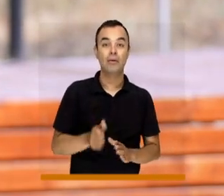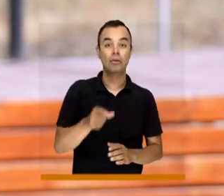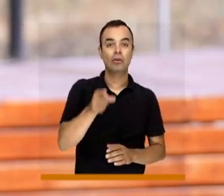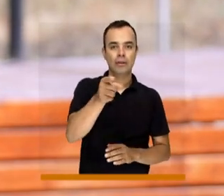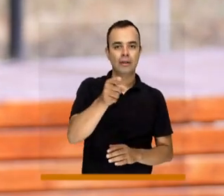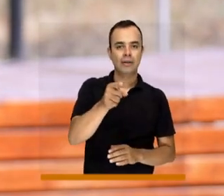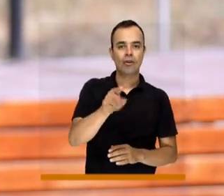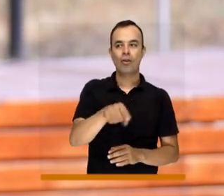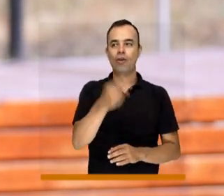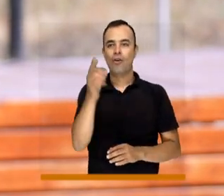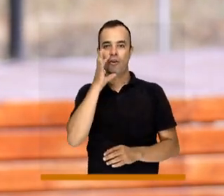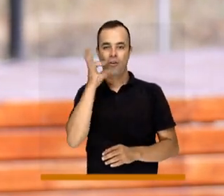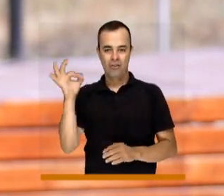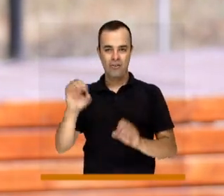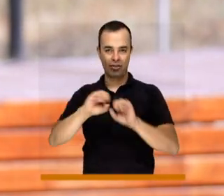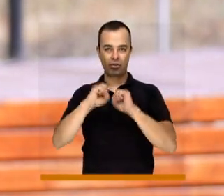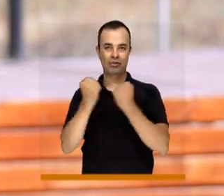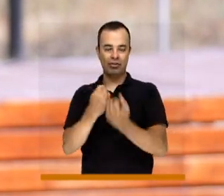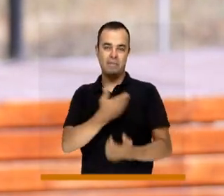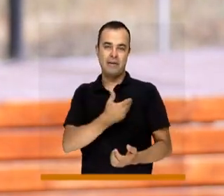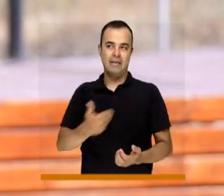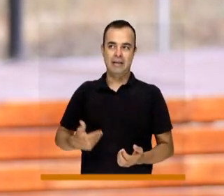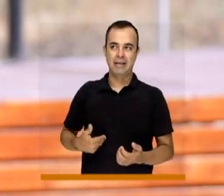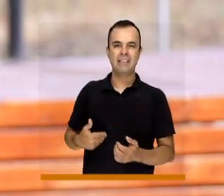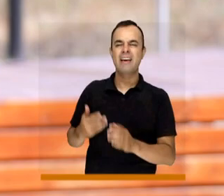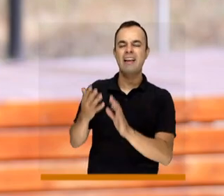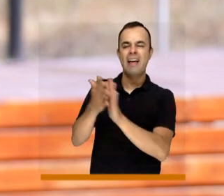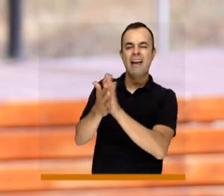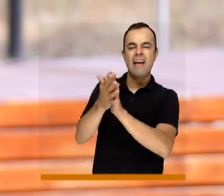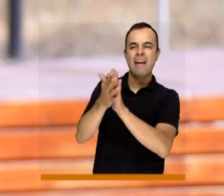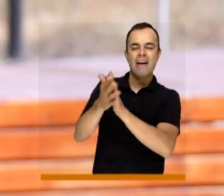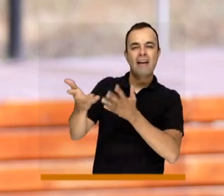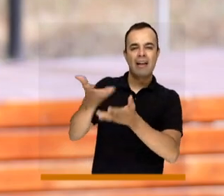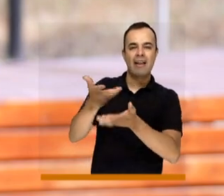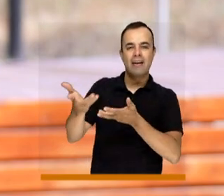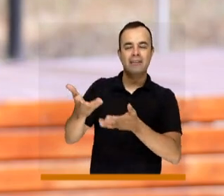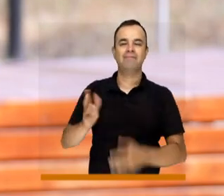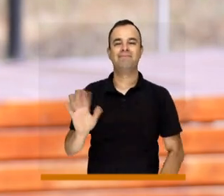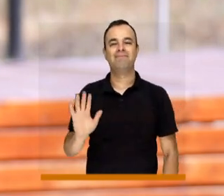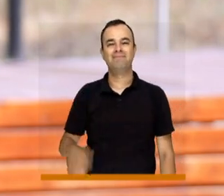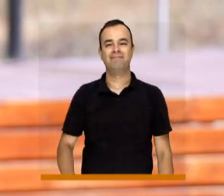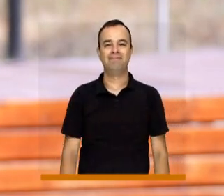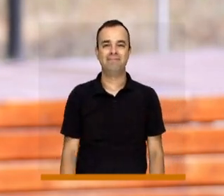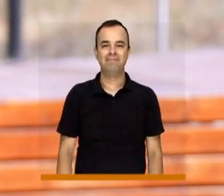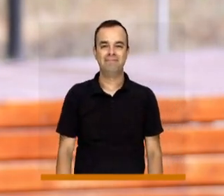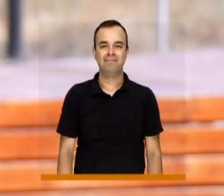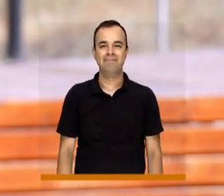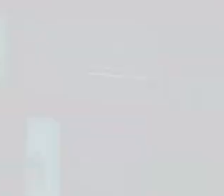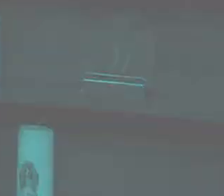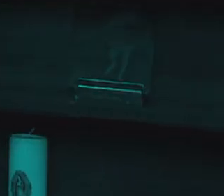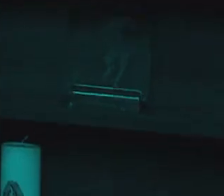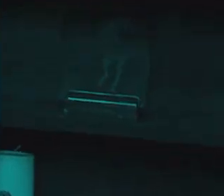a que escuchemos nuestra sección con el presidente del consejo, en su momento cuenta el presidente, ya regresamos.